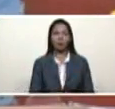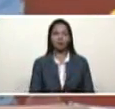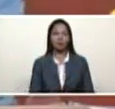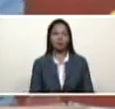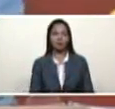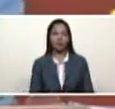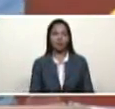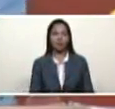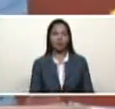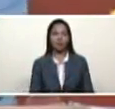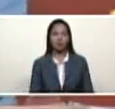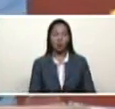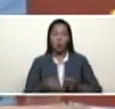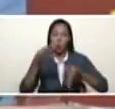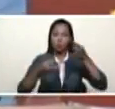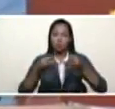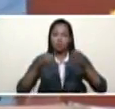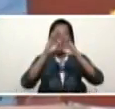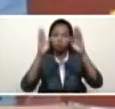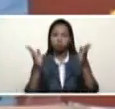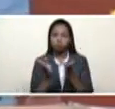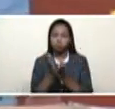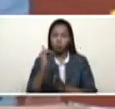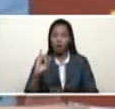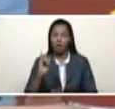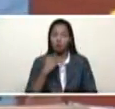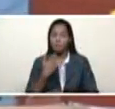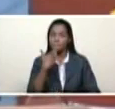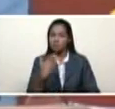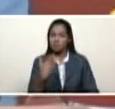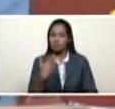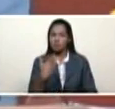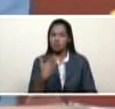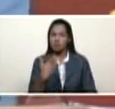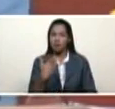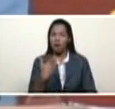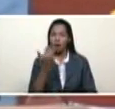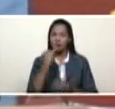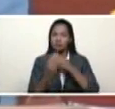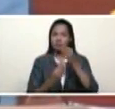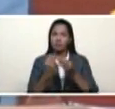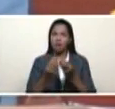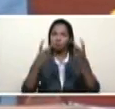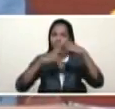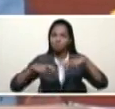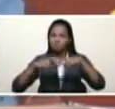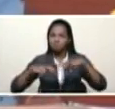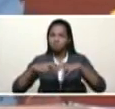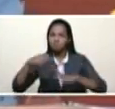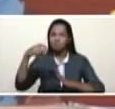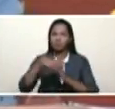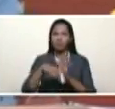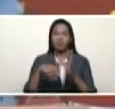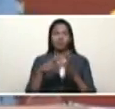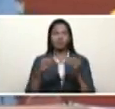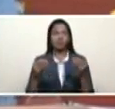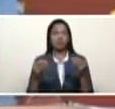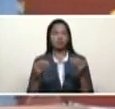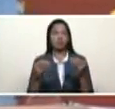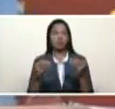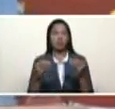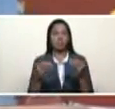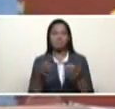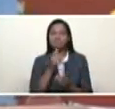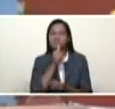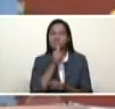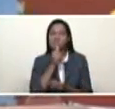Si hubiera justicia en este mundo, yo pediría que se hiciera una investigación y se determinara de